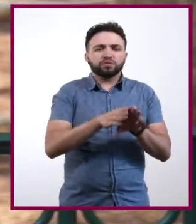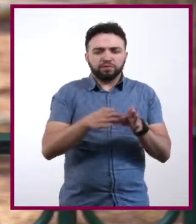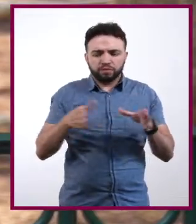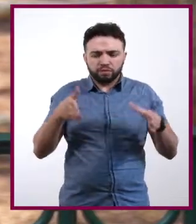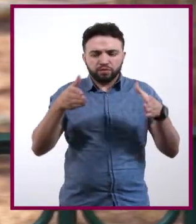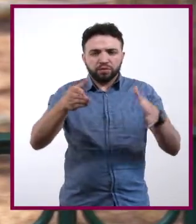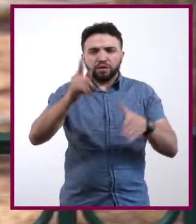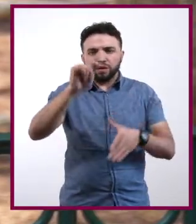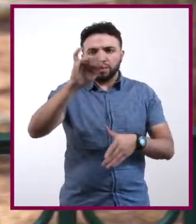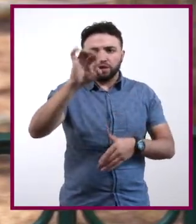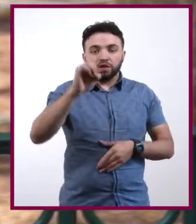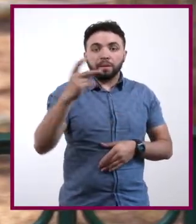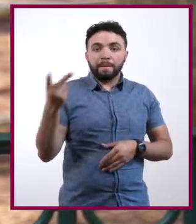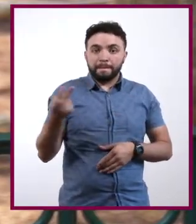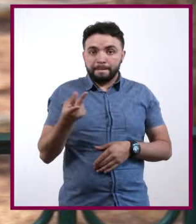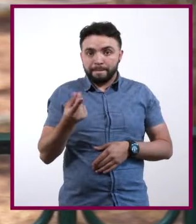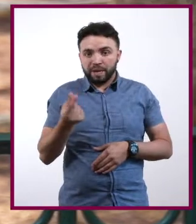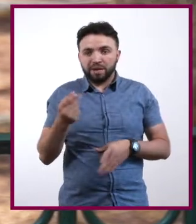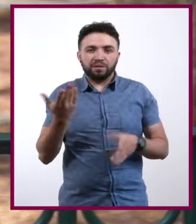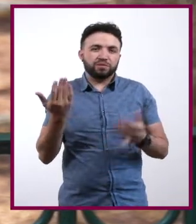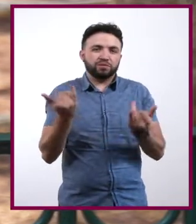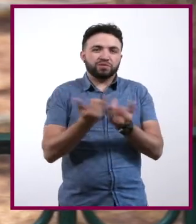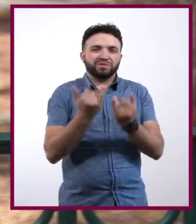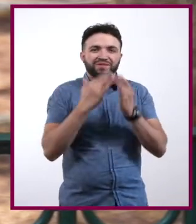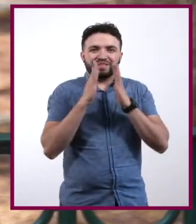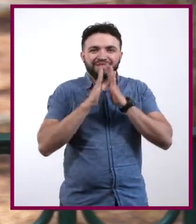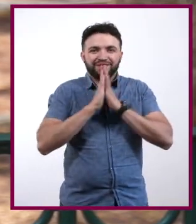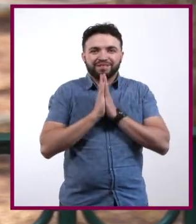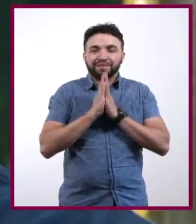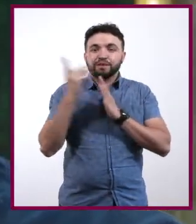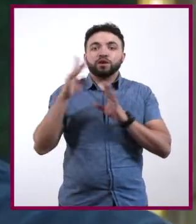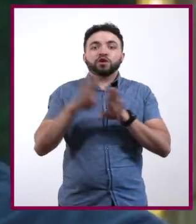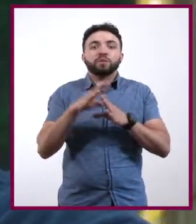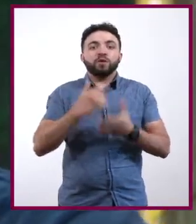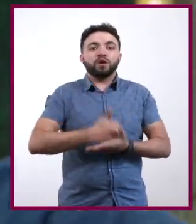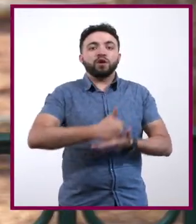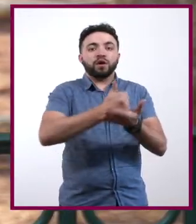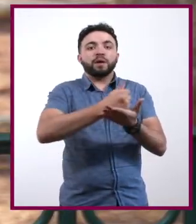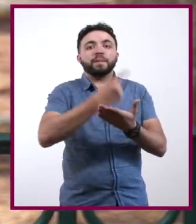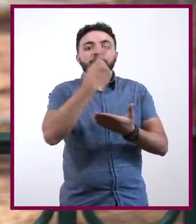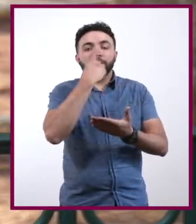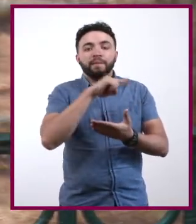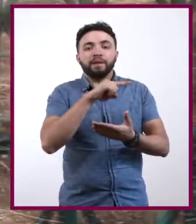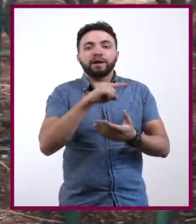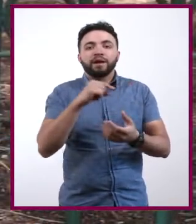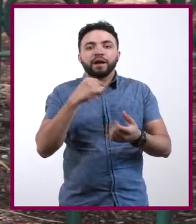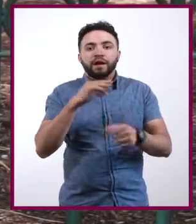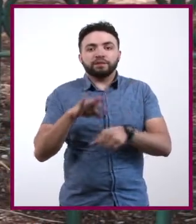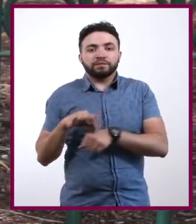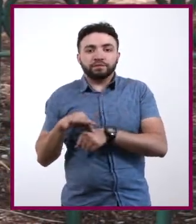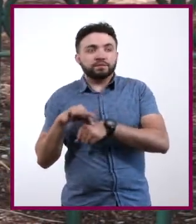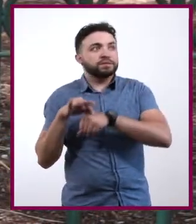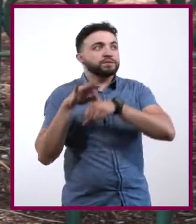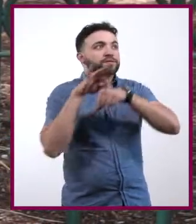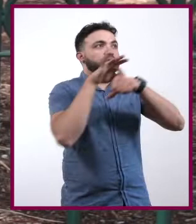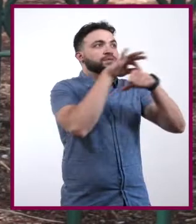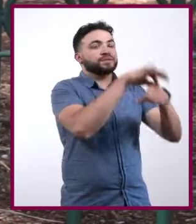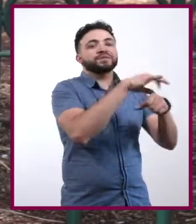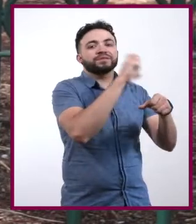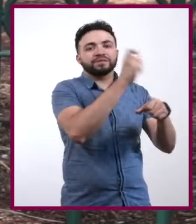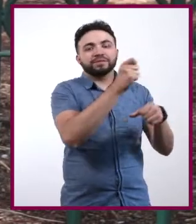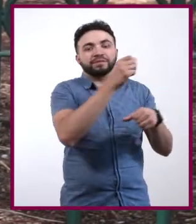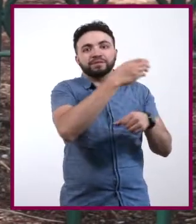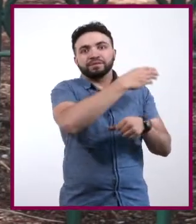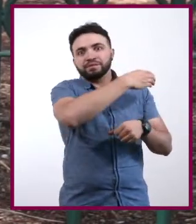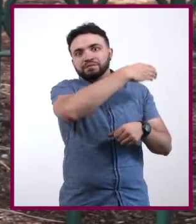el perro, al igual que en otras culturas como la egipcia, es el encargado de ayudar a los hombres a cruzar al más allá. Y en nuestra segunda parte del